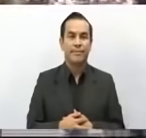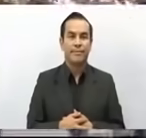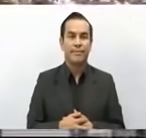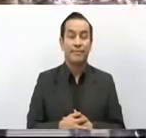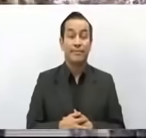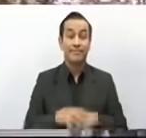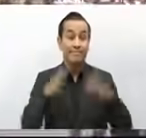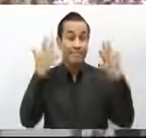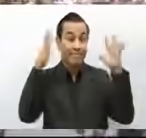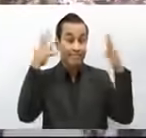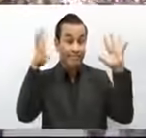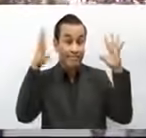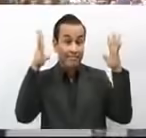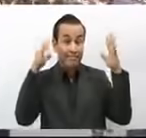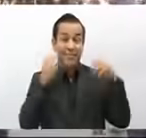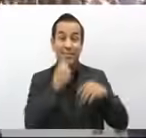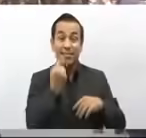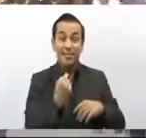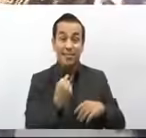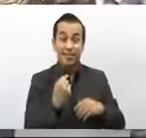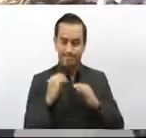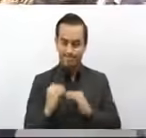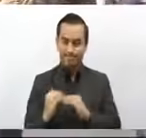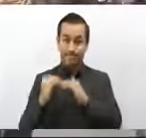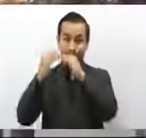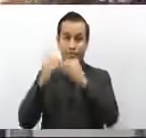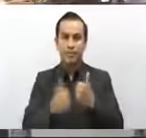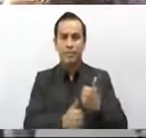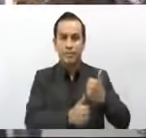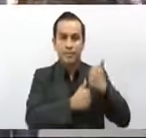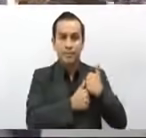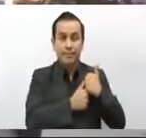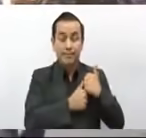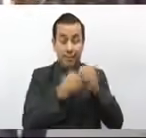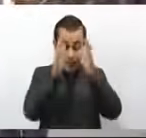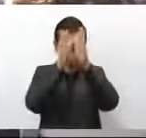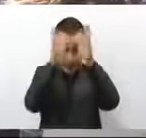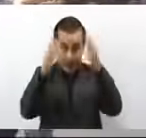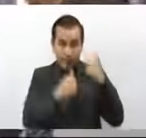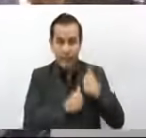Un aplauso para el Estado Mayor General del Ejército.